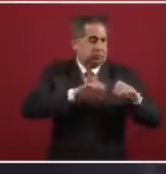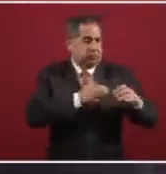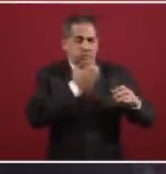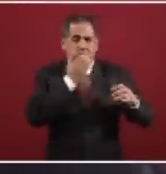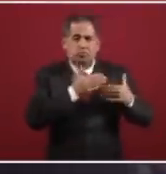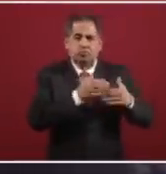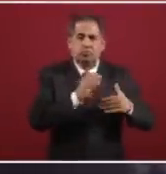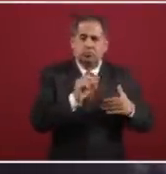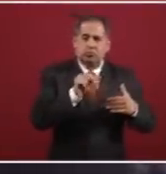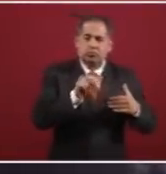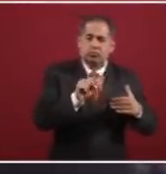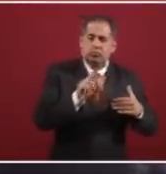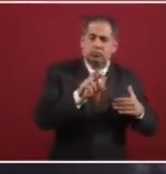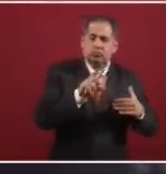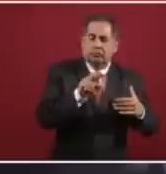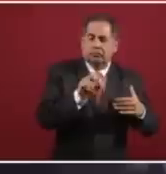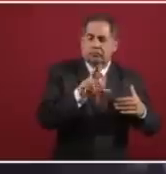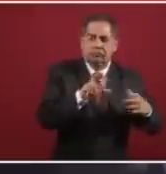inhumano.